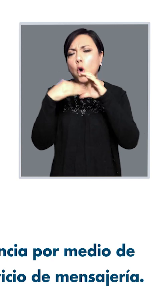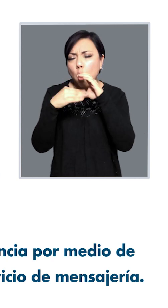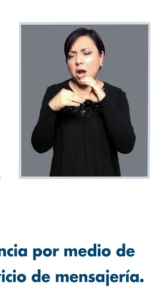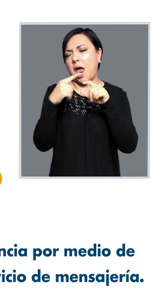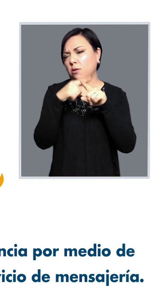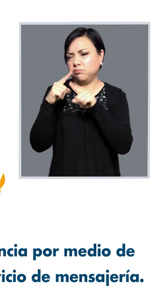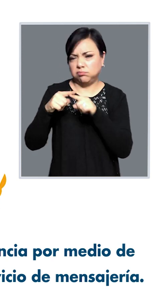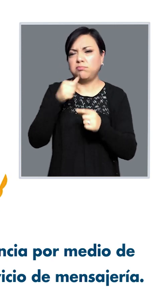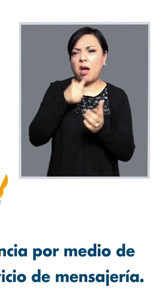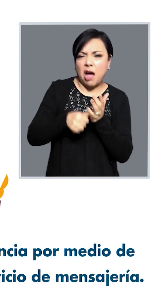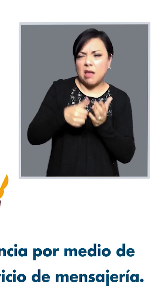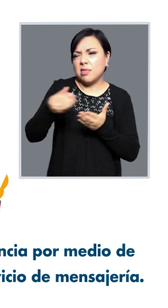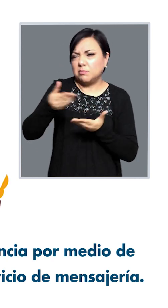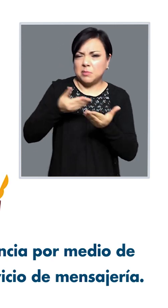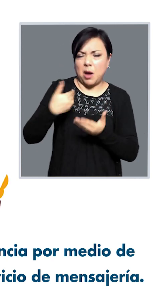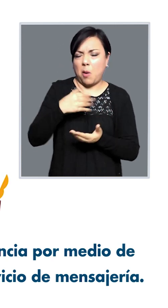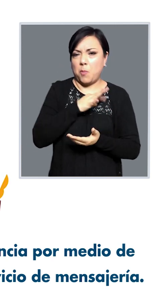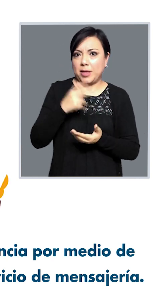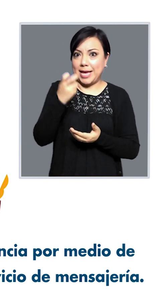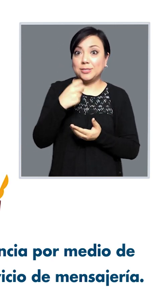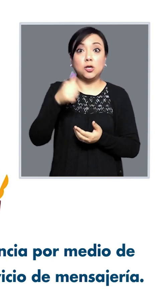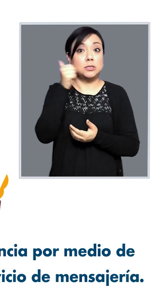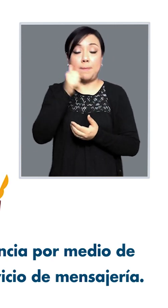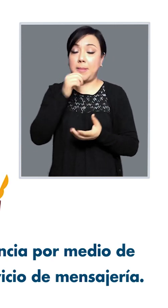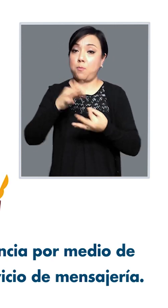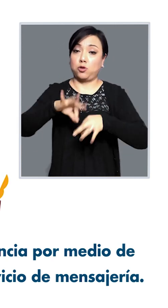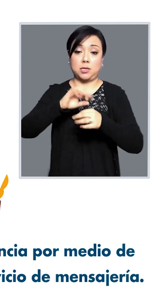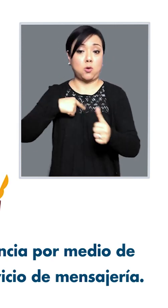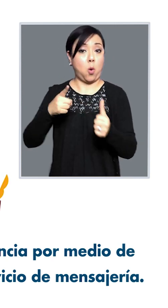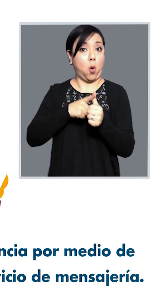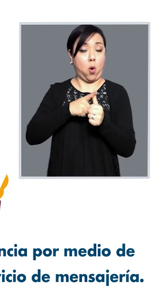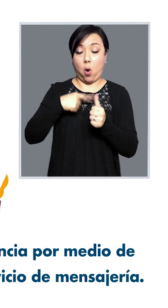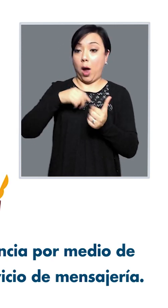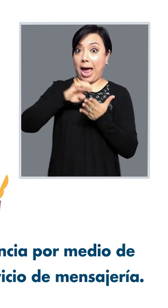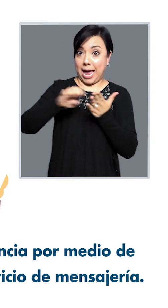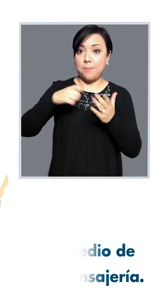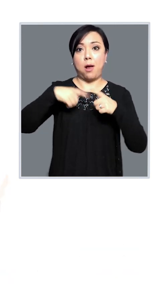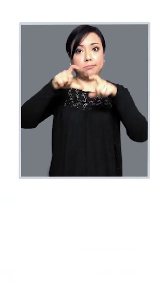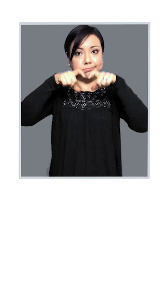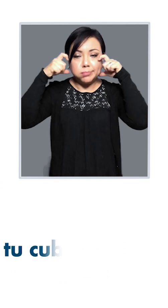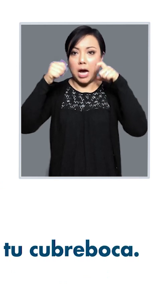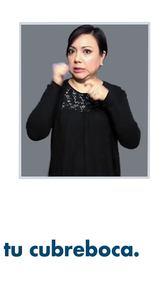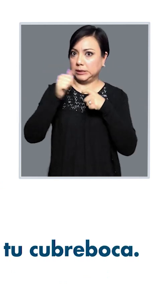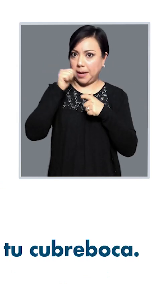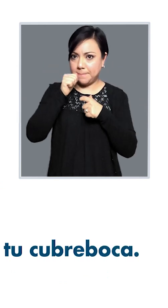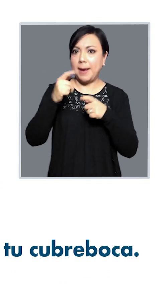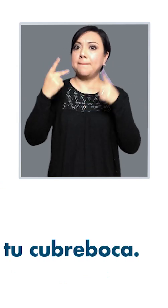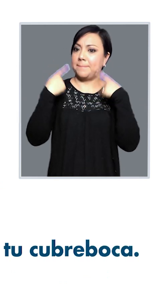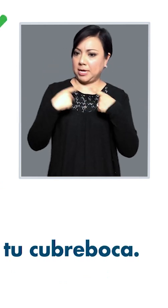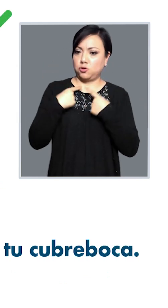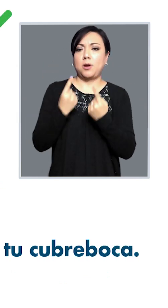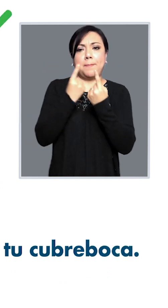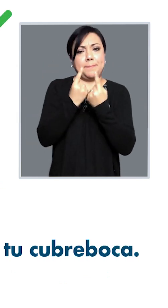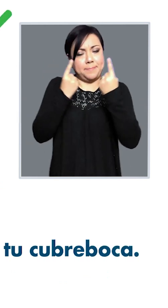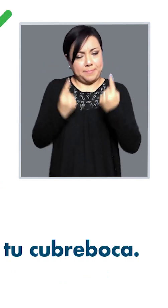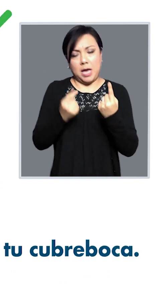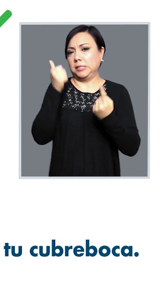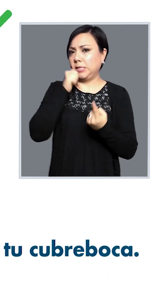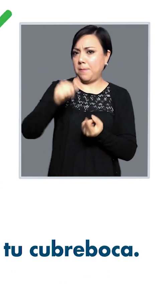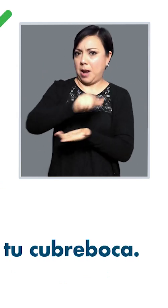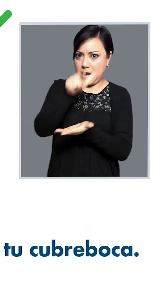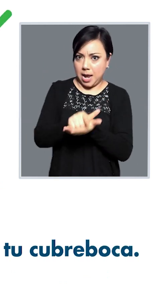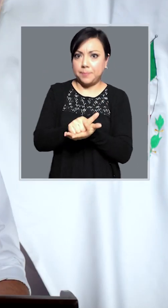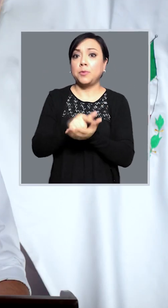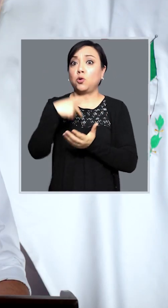atención a distancia por medio de videollamadas correo electrónico teléfono o servicio de mensajería predica con el ejemplo y usa siempre tu cubreboca